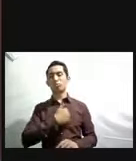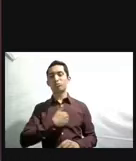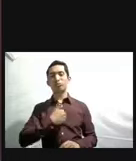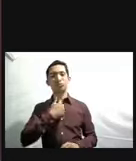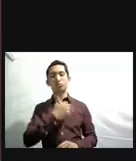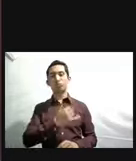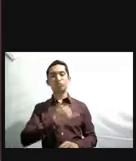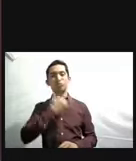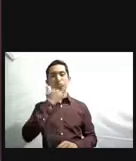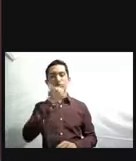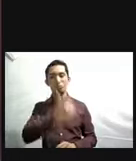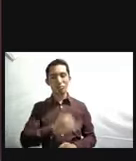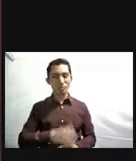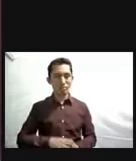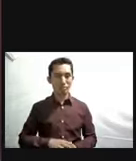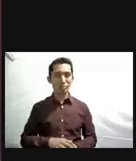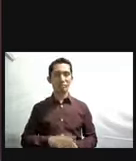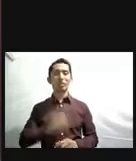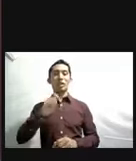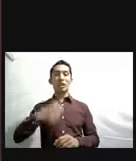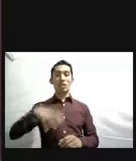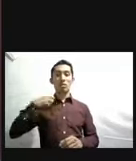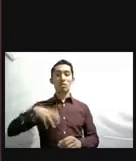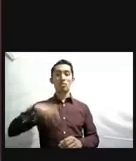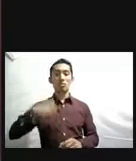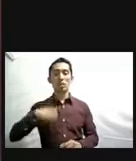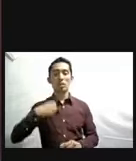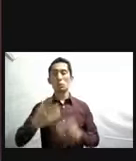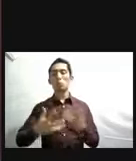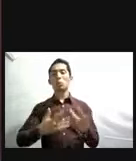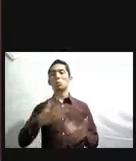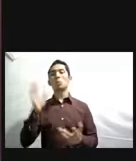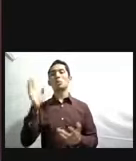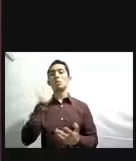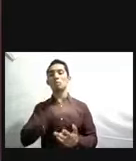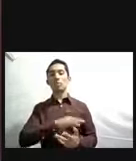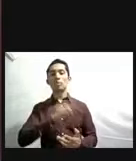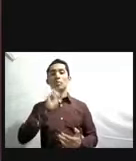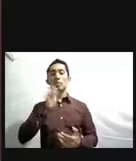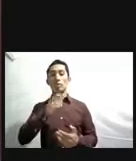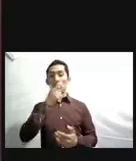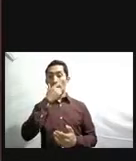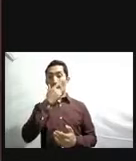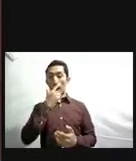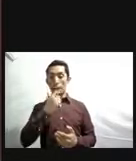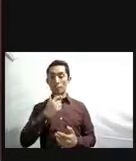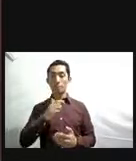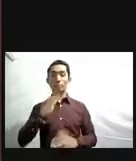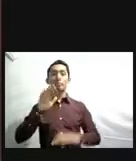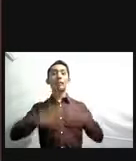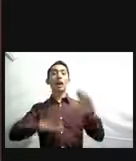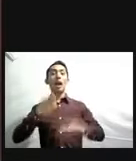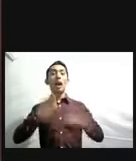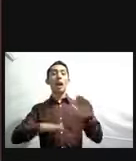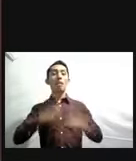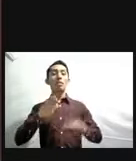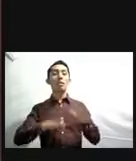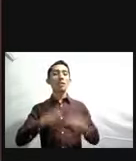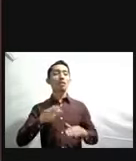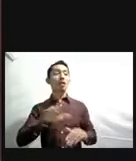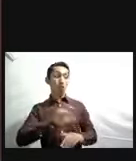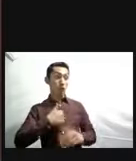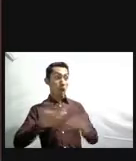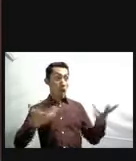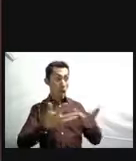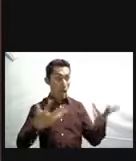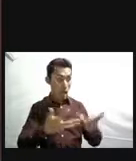desestimamos nuestros propios esfuerzos. Porque el que le pone precio, digamos, al trabajo, pues no es uno.